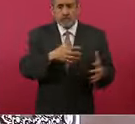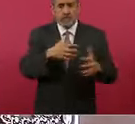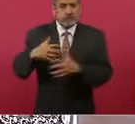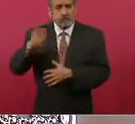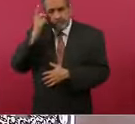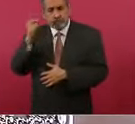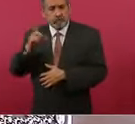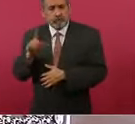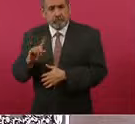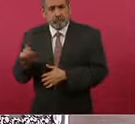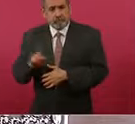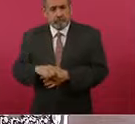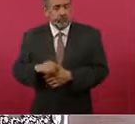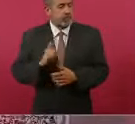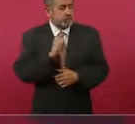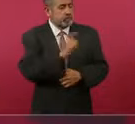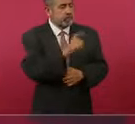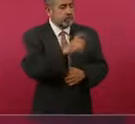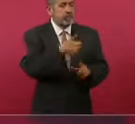por reclusos